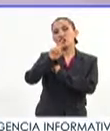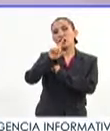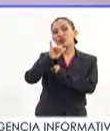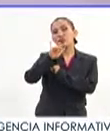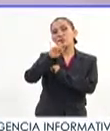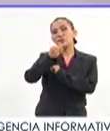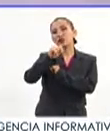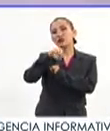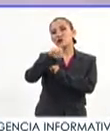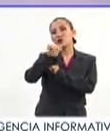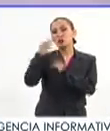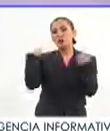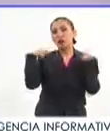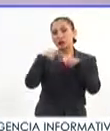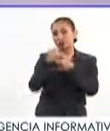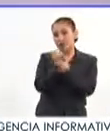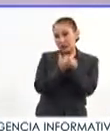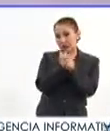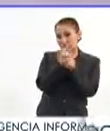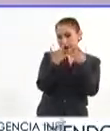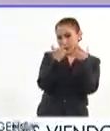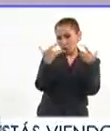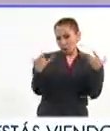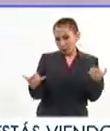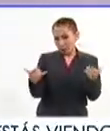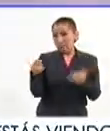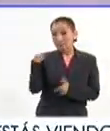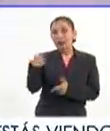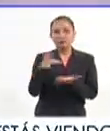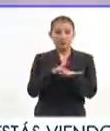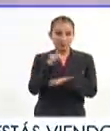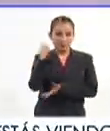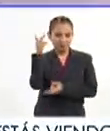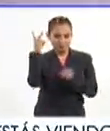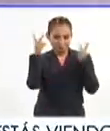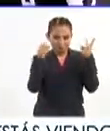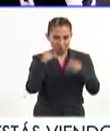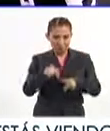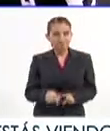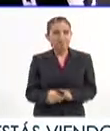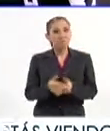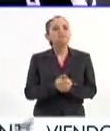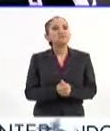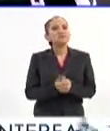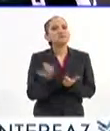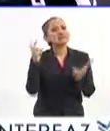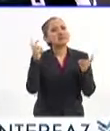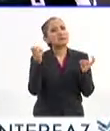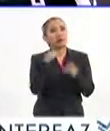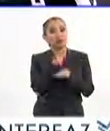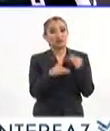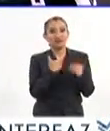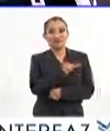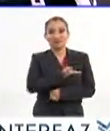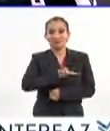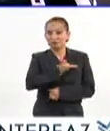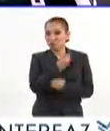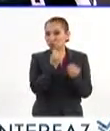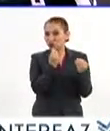Soto. Él es investigador y maestro en historia. Pues Osvaldo, gracias por acompañarnos. Creo que pues es un tema que a todos nos